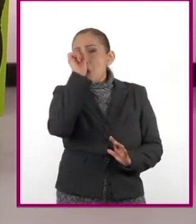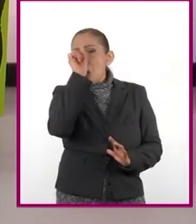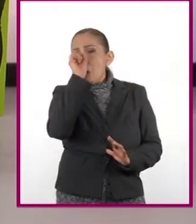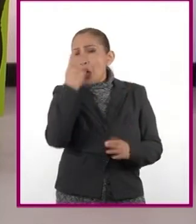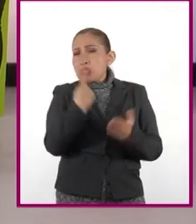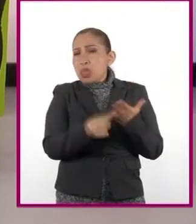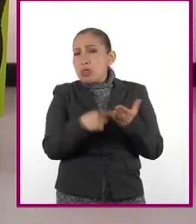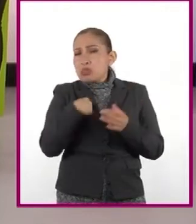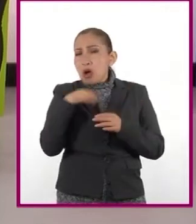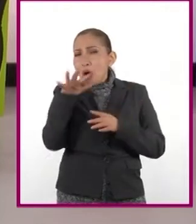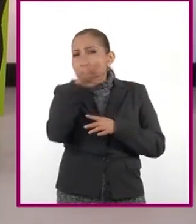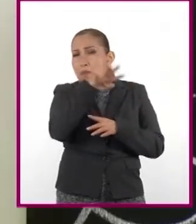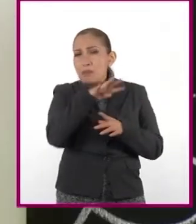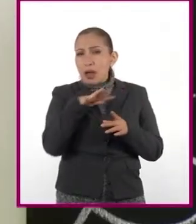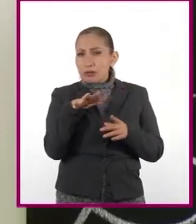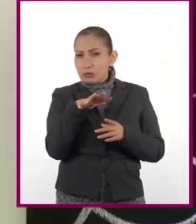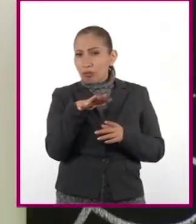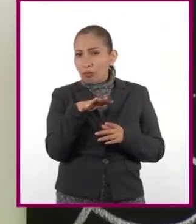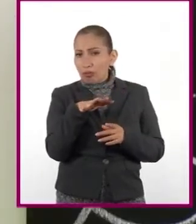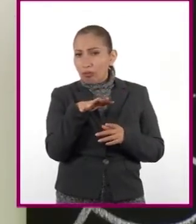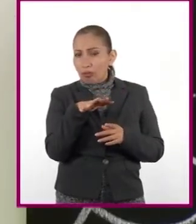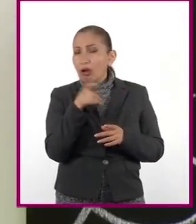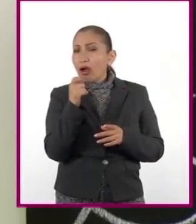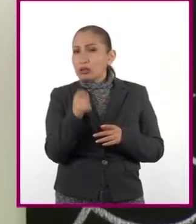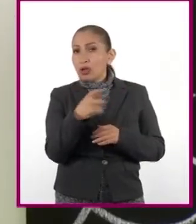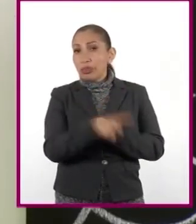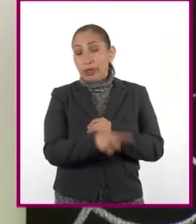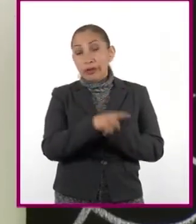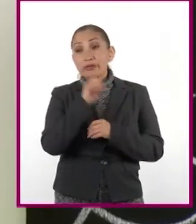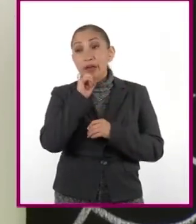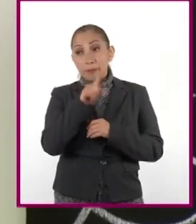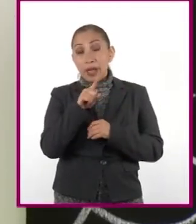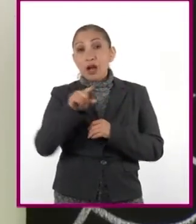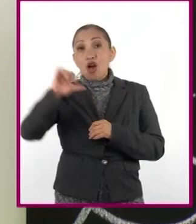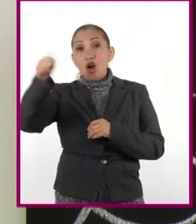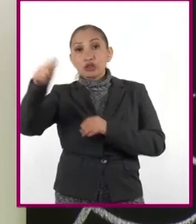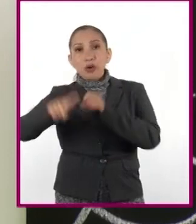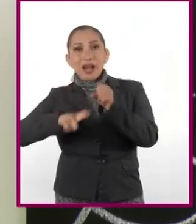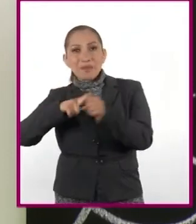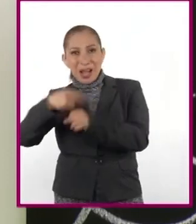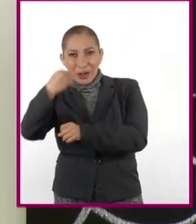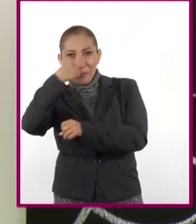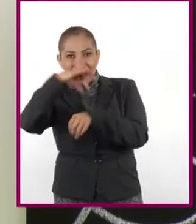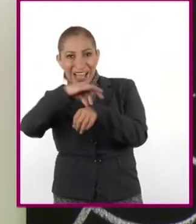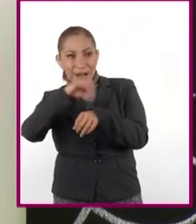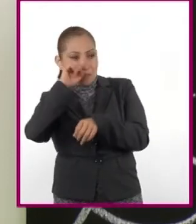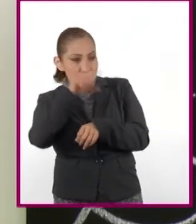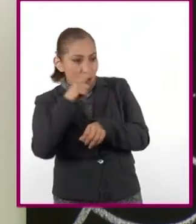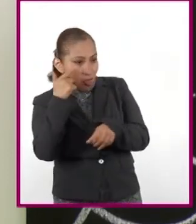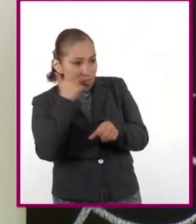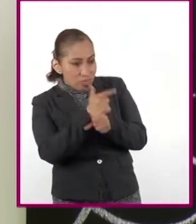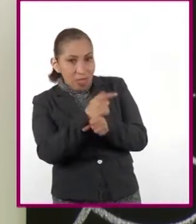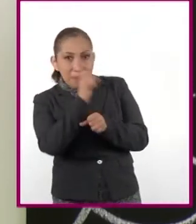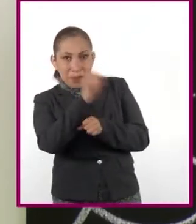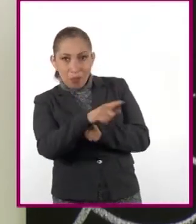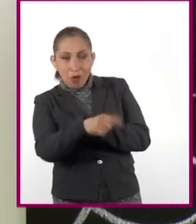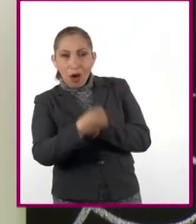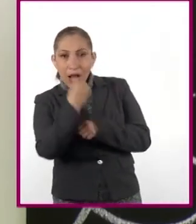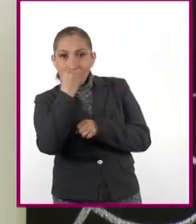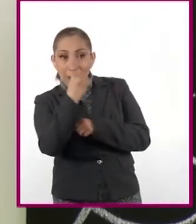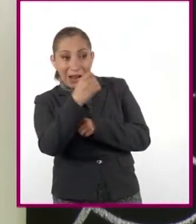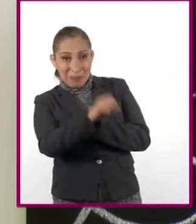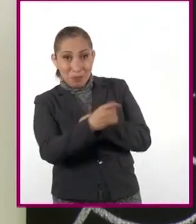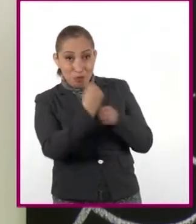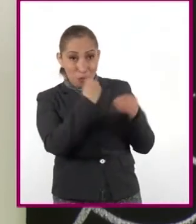cantidades de ellos en el ambiente. Esto afecta también a los depredadores, ya que, Al comer regularmente